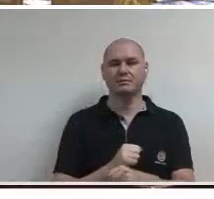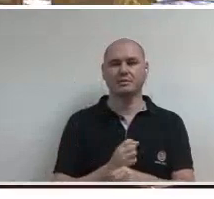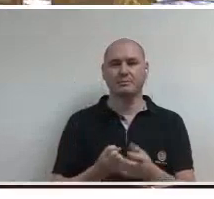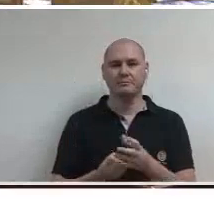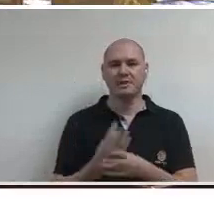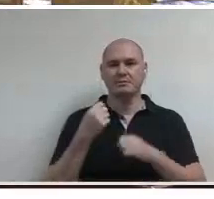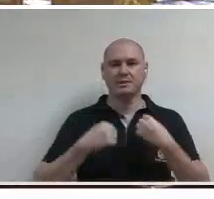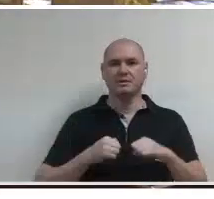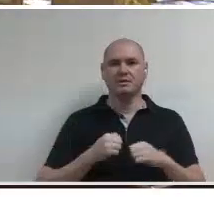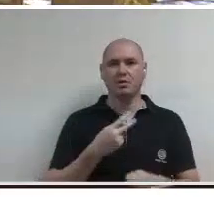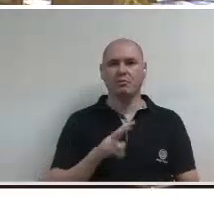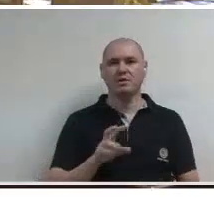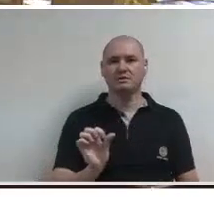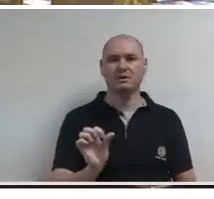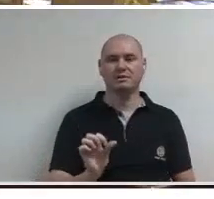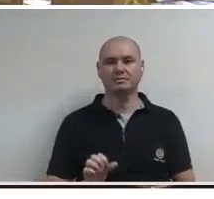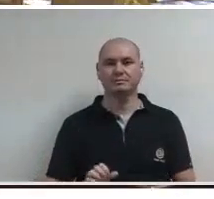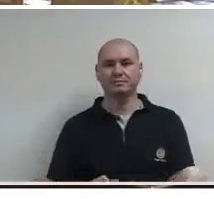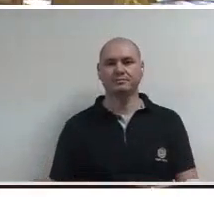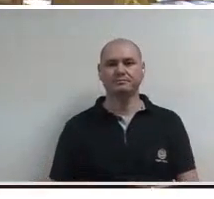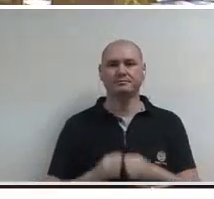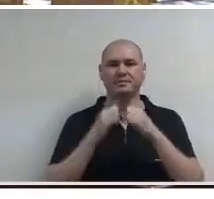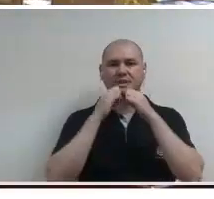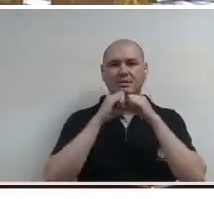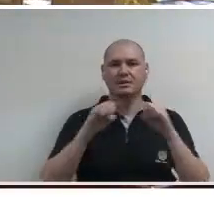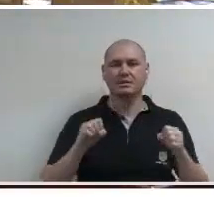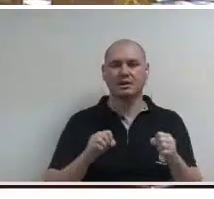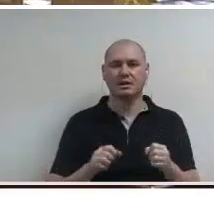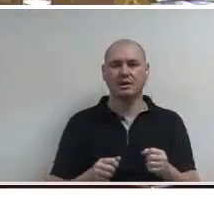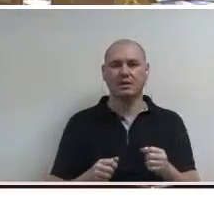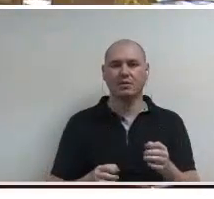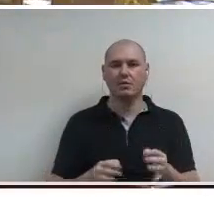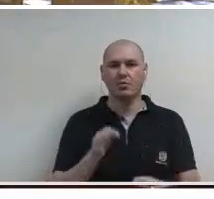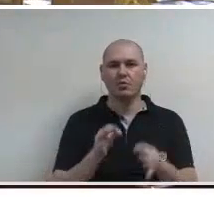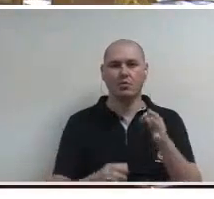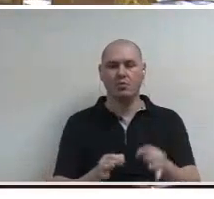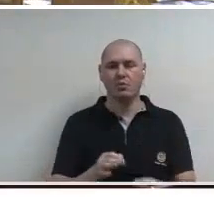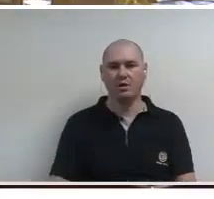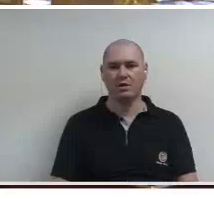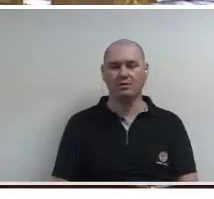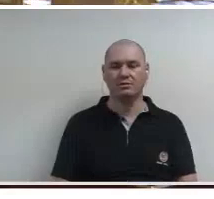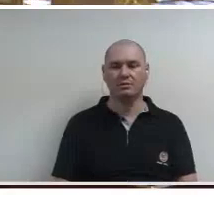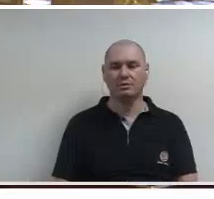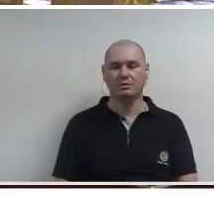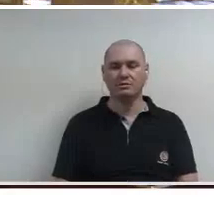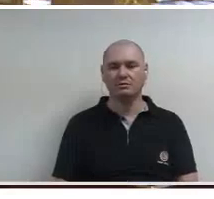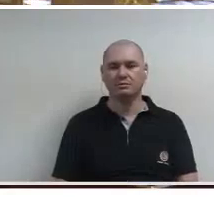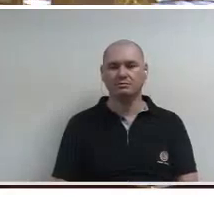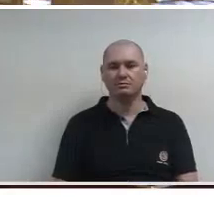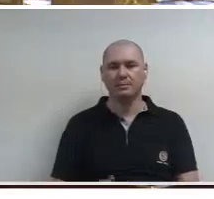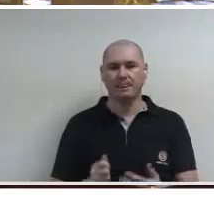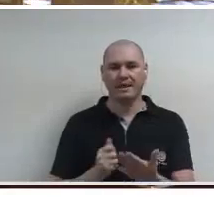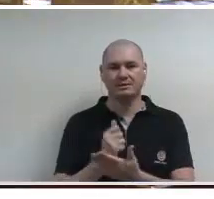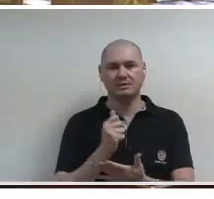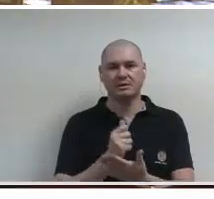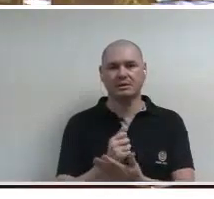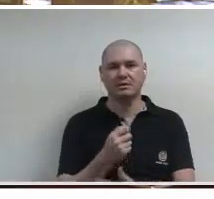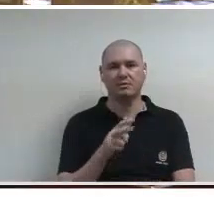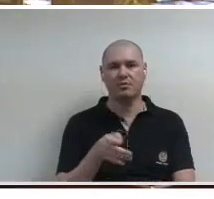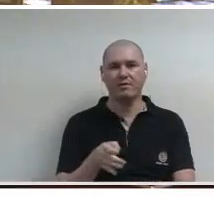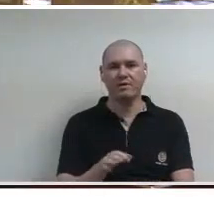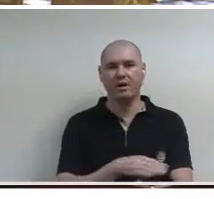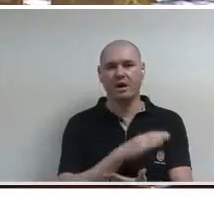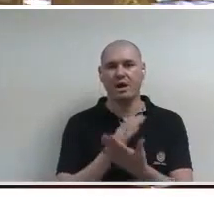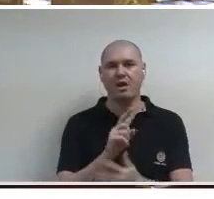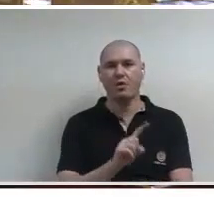14 años más bajo pues, a web, año por un practicante, la 2006, PB, secretaria de juzgado, 2008-2009 PB,